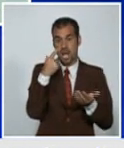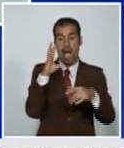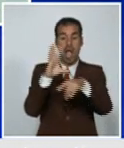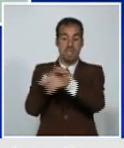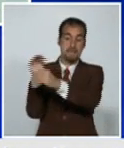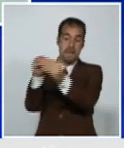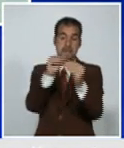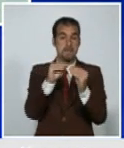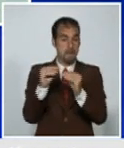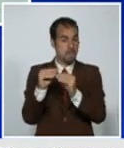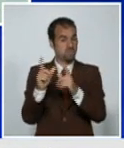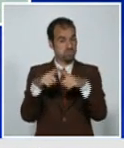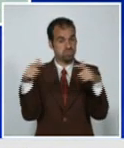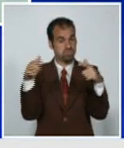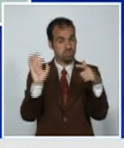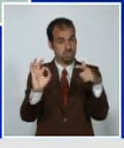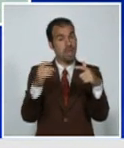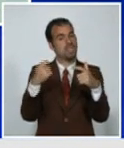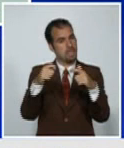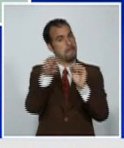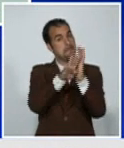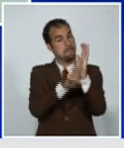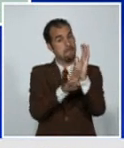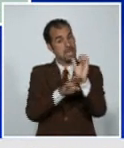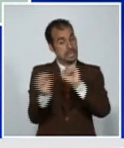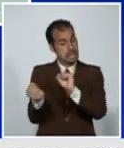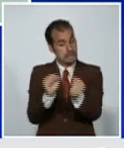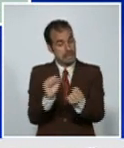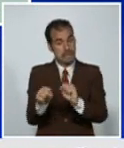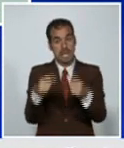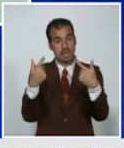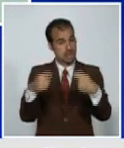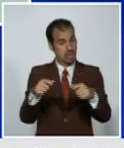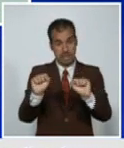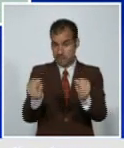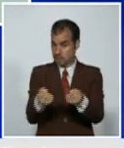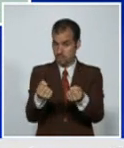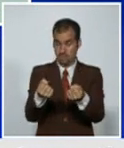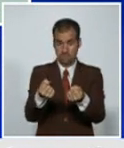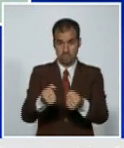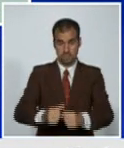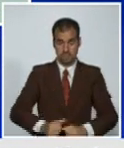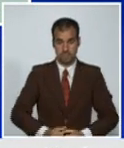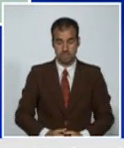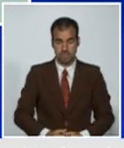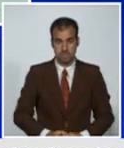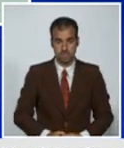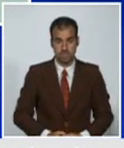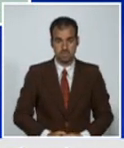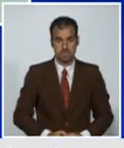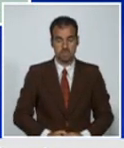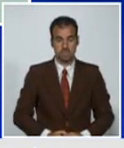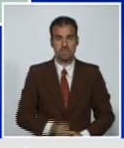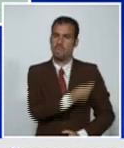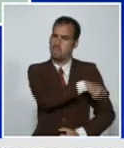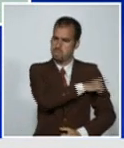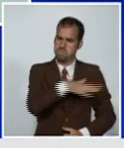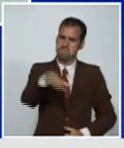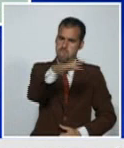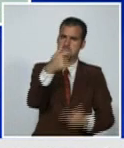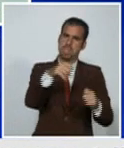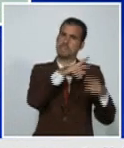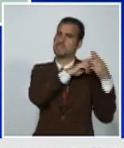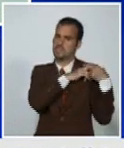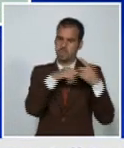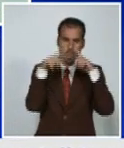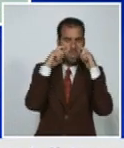a que se sigan tomando todavía más medidas de restricción y a que la población participe más